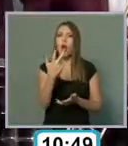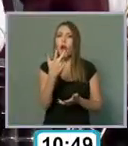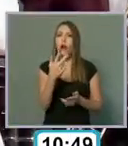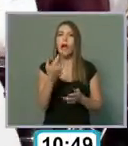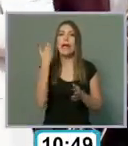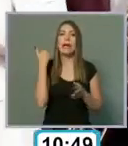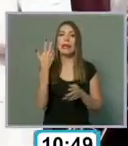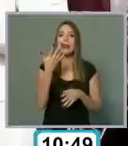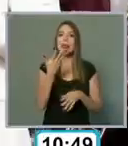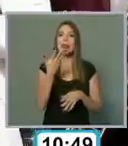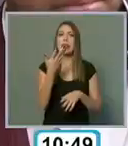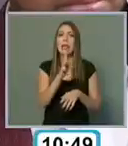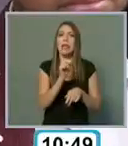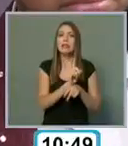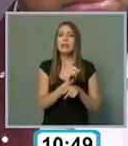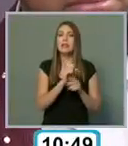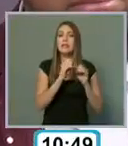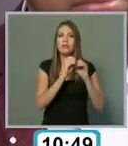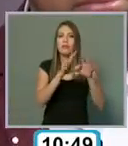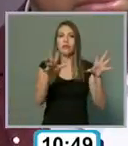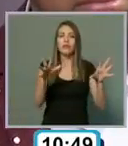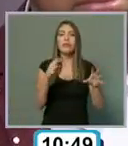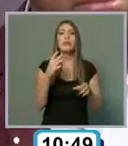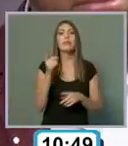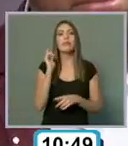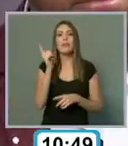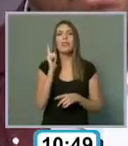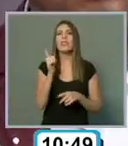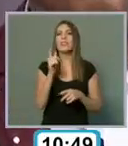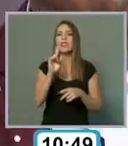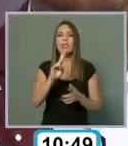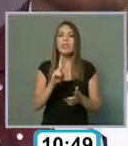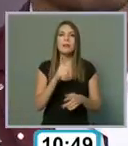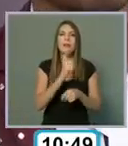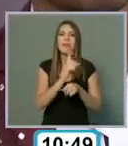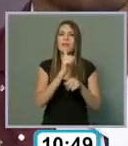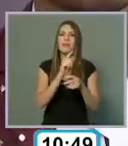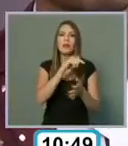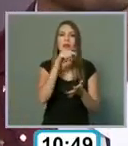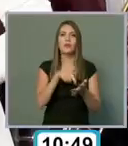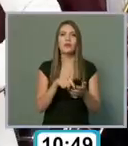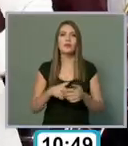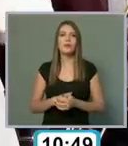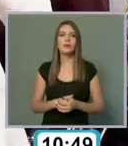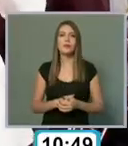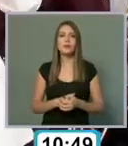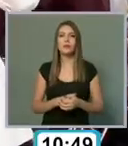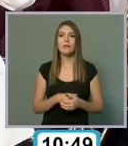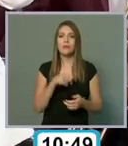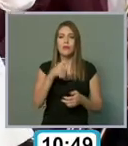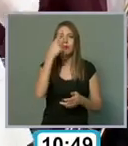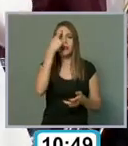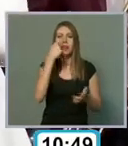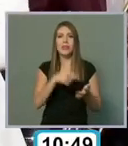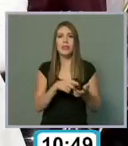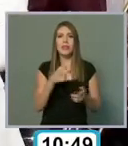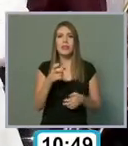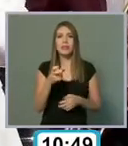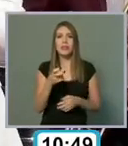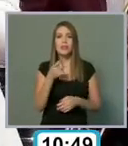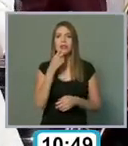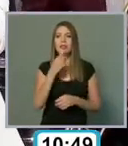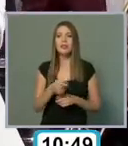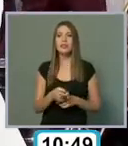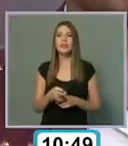pues son muchas bendiciones las que están llegando y esperemos llegar a los primeros lugares. Y la neta, ¿te esperabas esto de parte del público? ¿Sabes